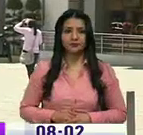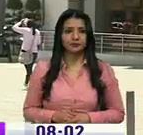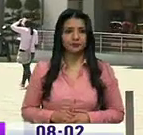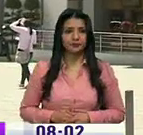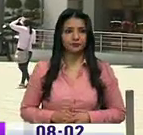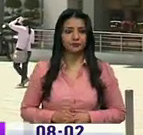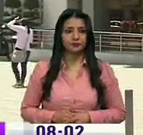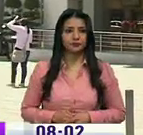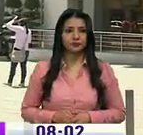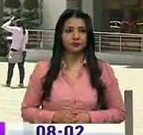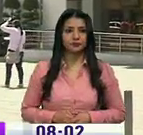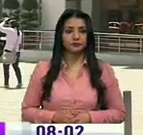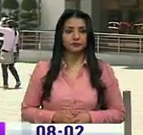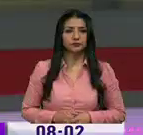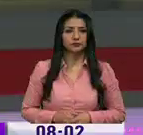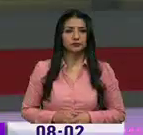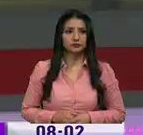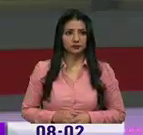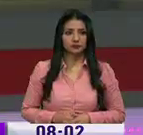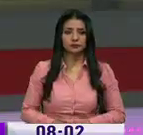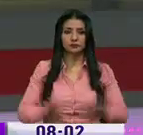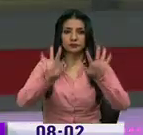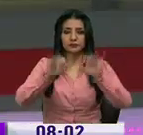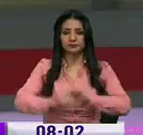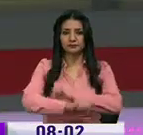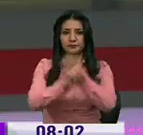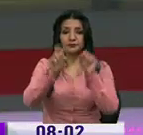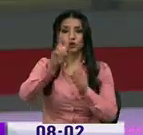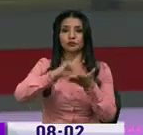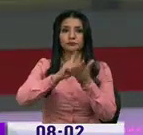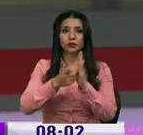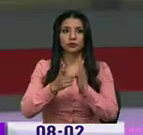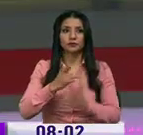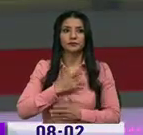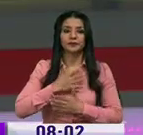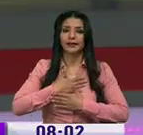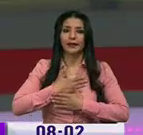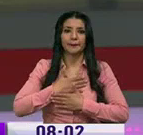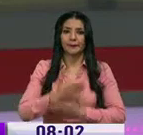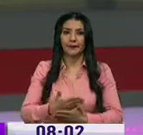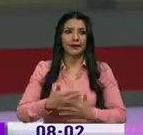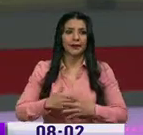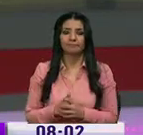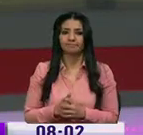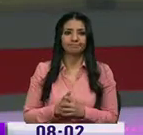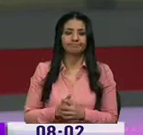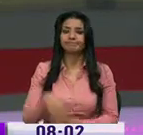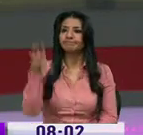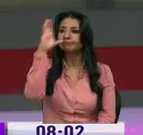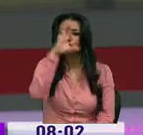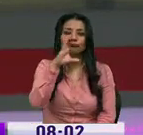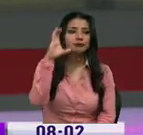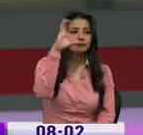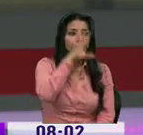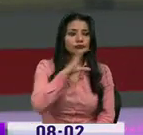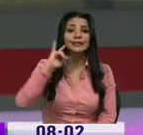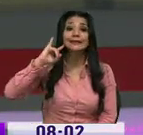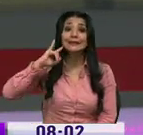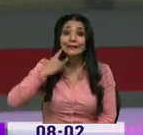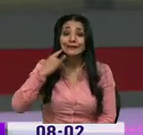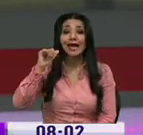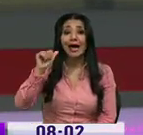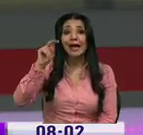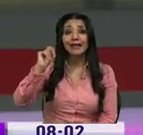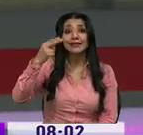informó Iván Casamen. 8 y 12 en la mañana, qué pena vecinos, no hay pistas que ayuden a encontrar a Anaí,